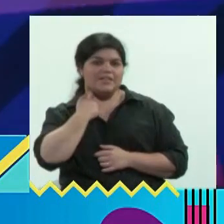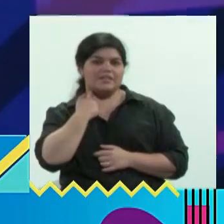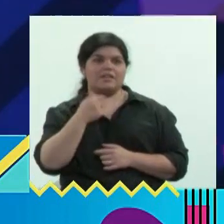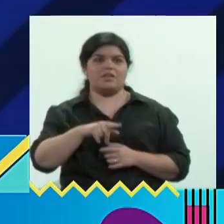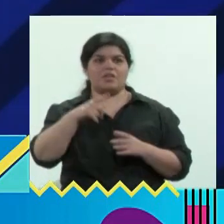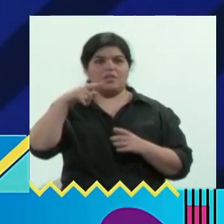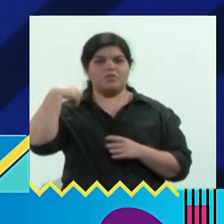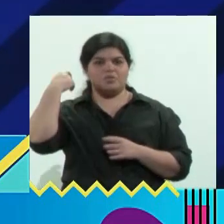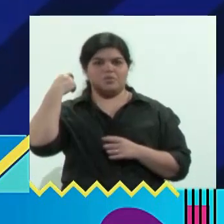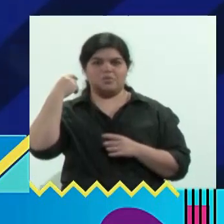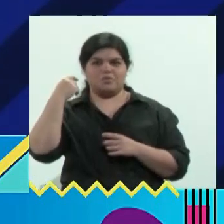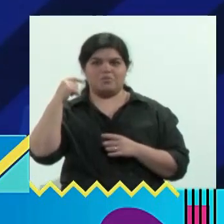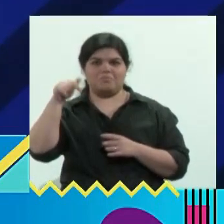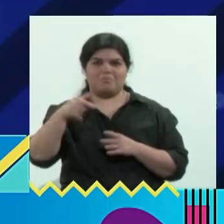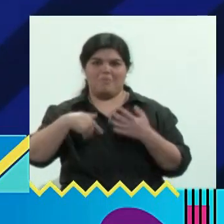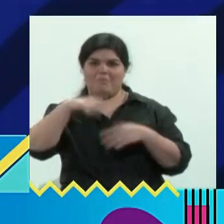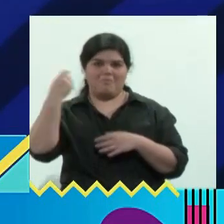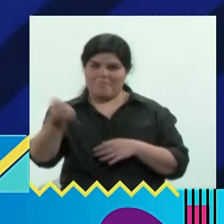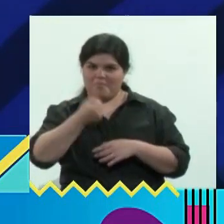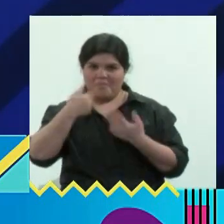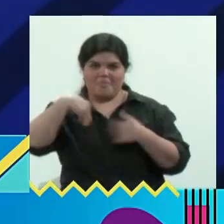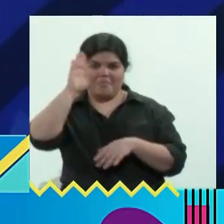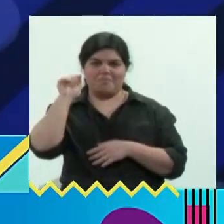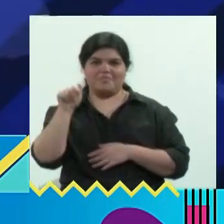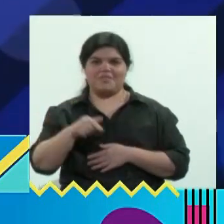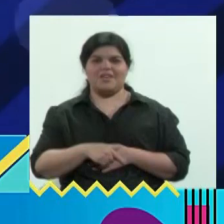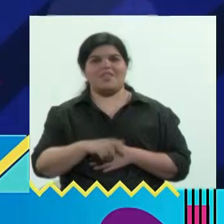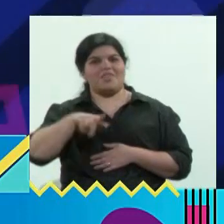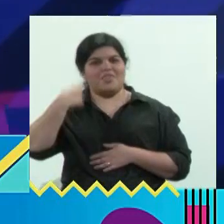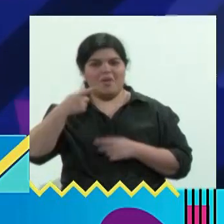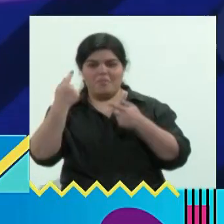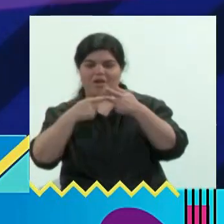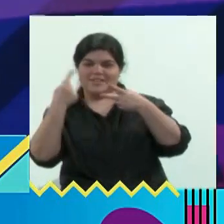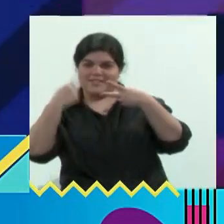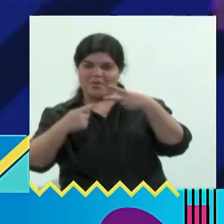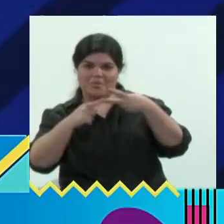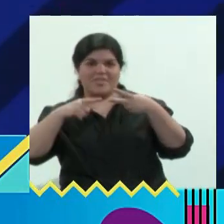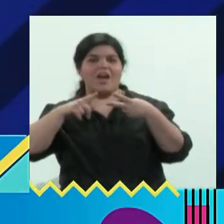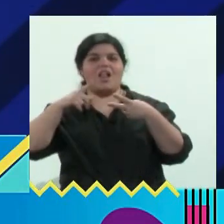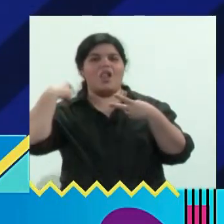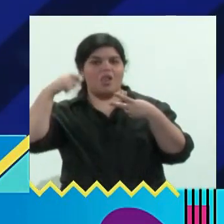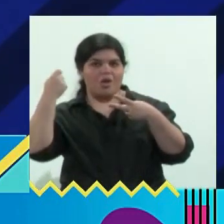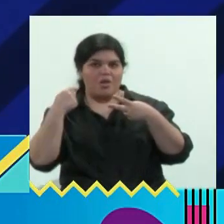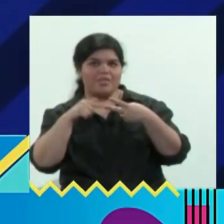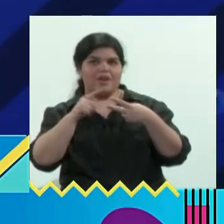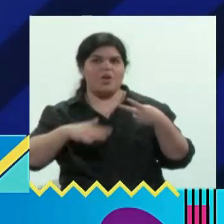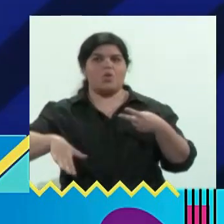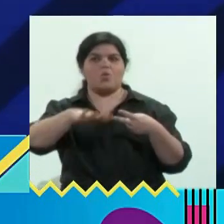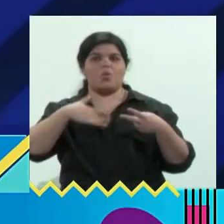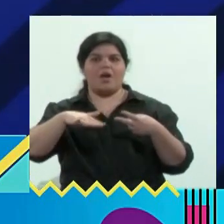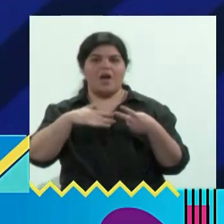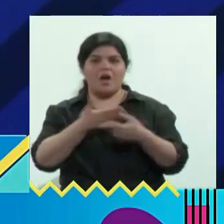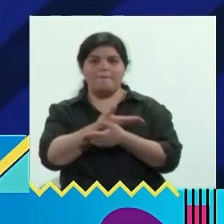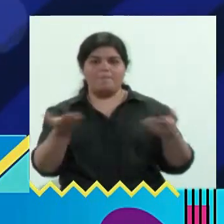la metrópolis más moderna del mundo. Luego le sigue Londres, que es el centro urbano con más cámaras en espacios públicos de